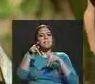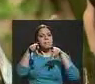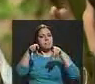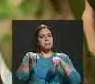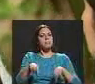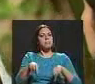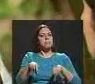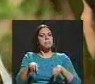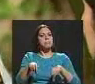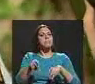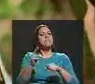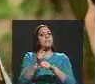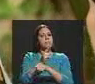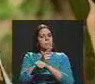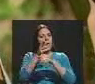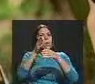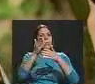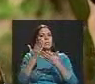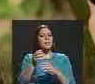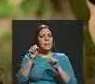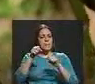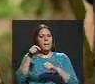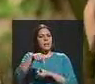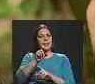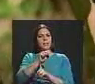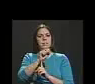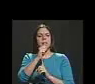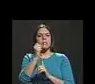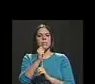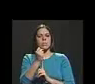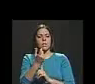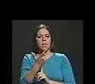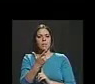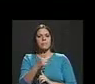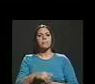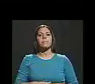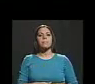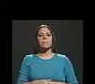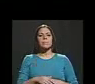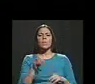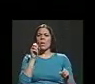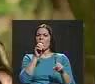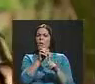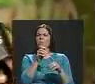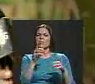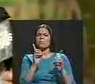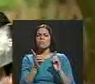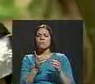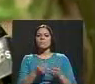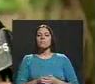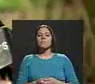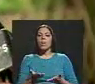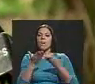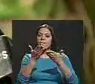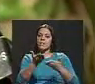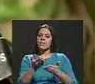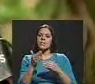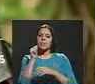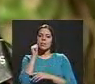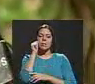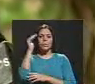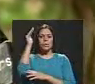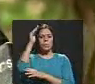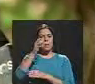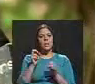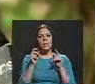persona útil aún para esta sociedad Cuáles son los objetivos de la academia ofrecer al adulto mayor